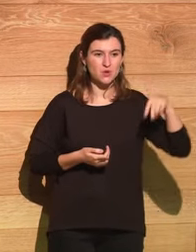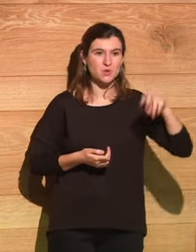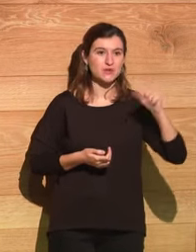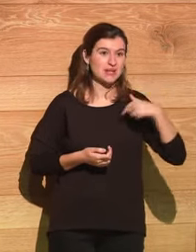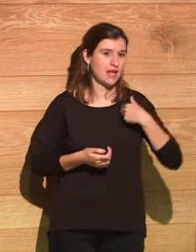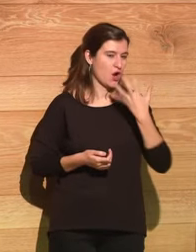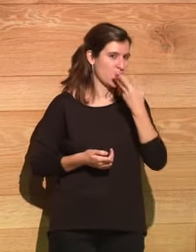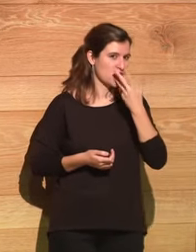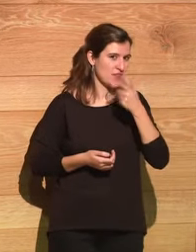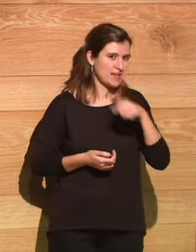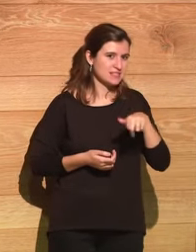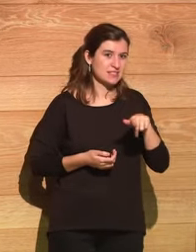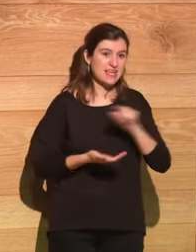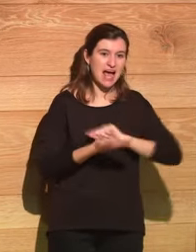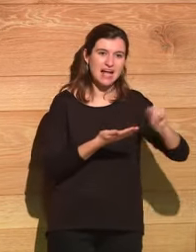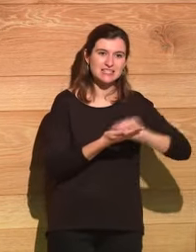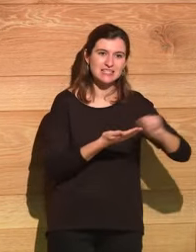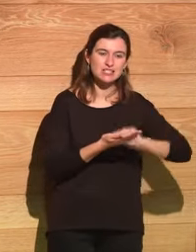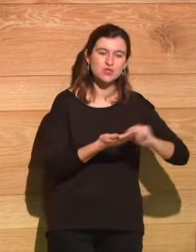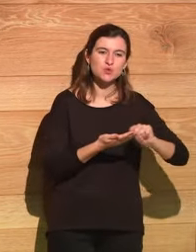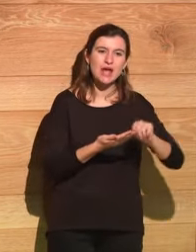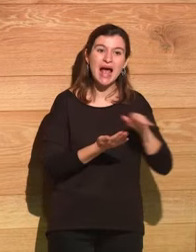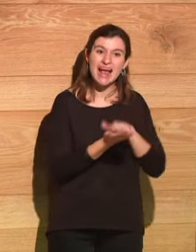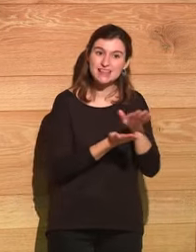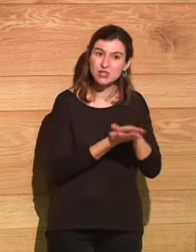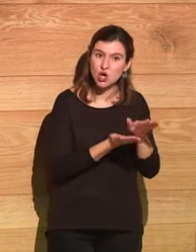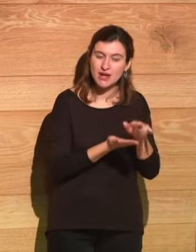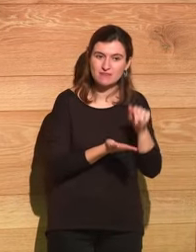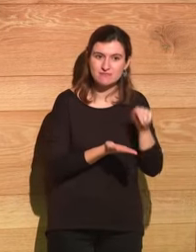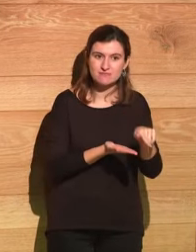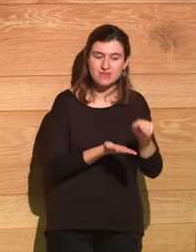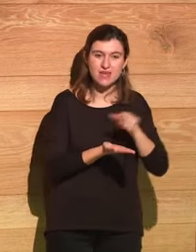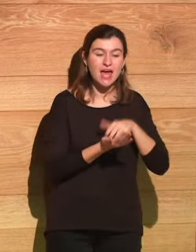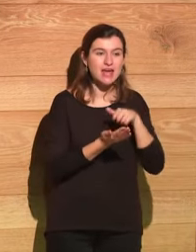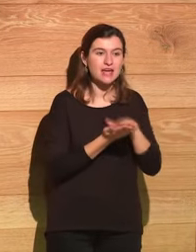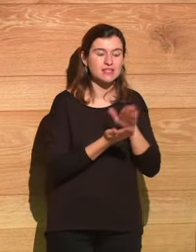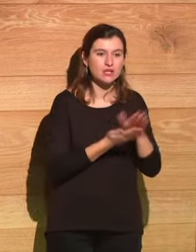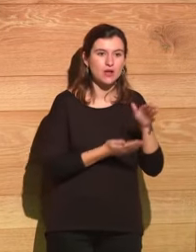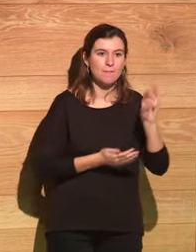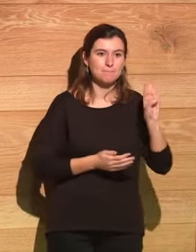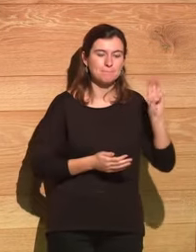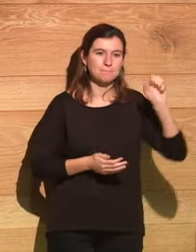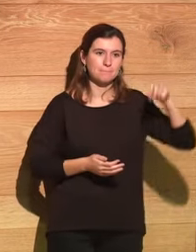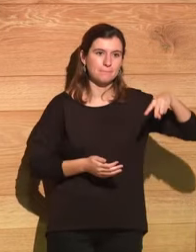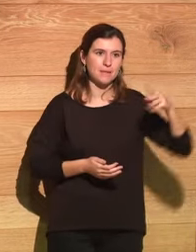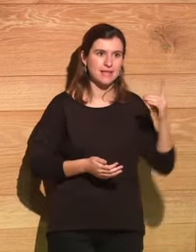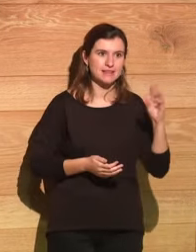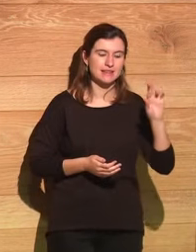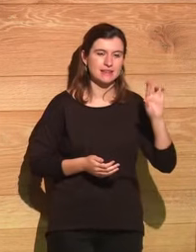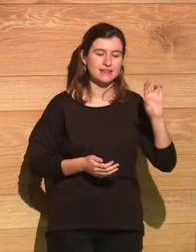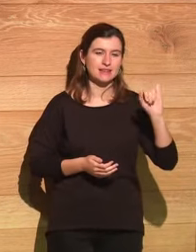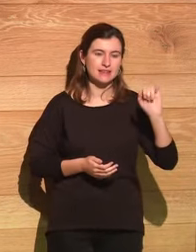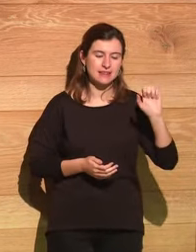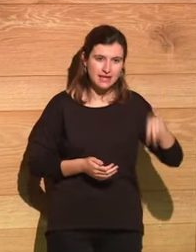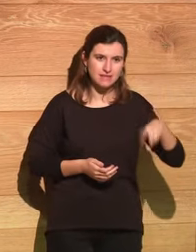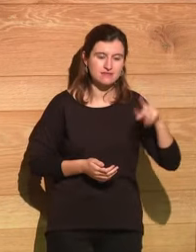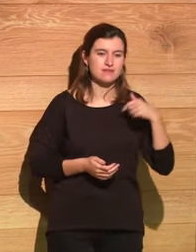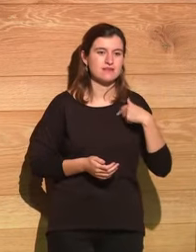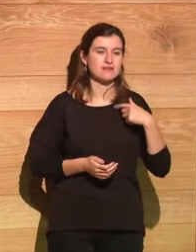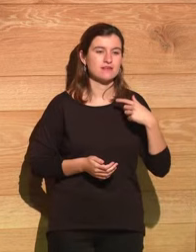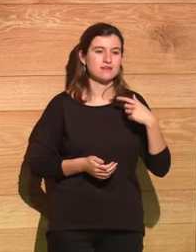todos, es escritora, es editora, como editora trabaja en la editorial Penguin Random House. Como